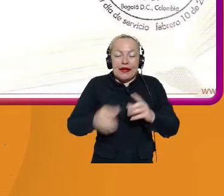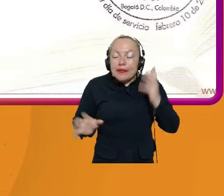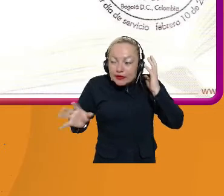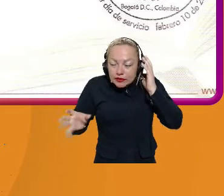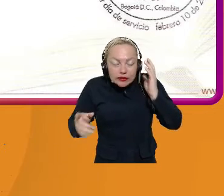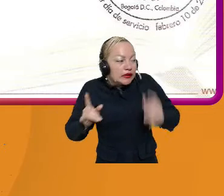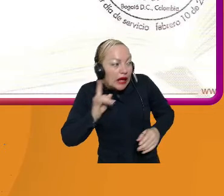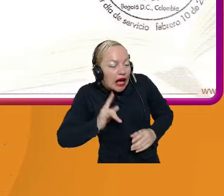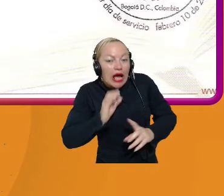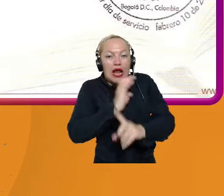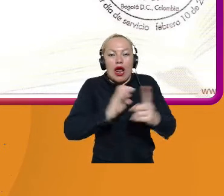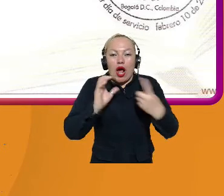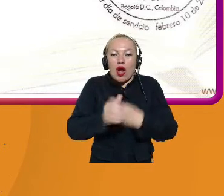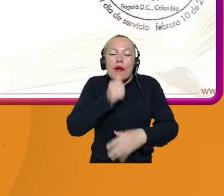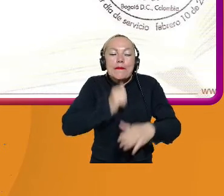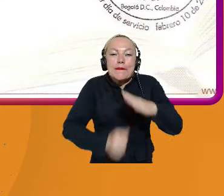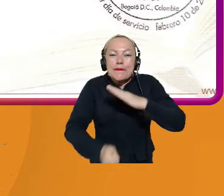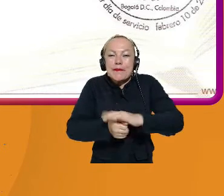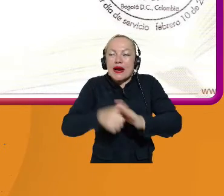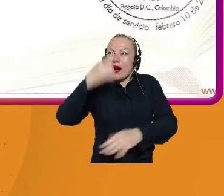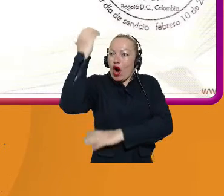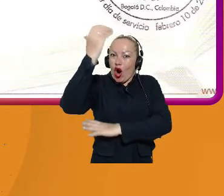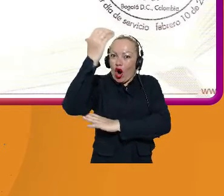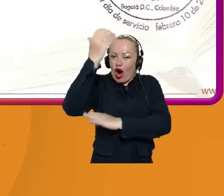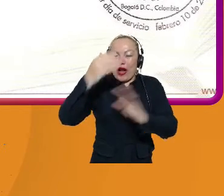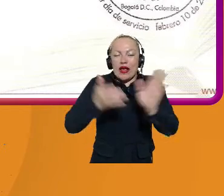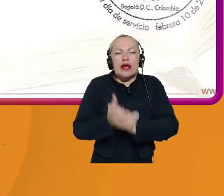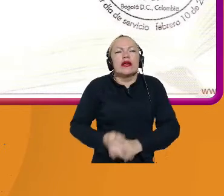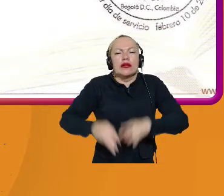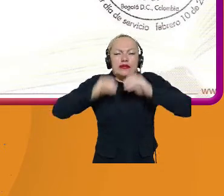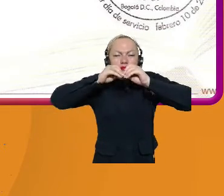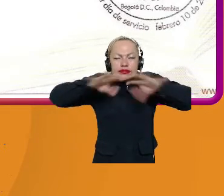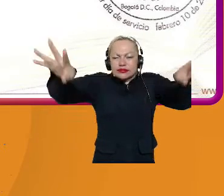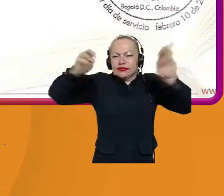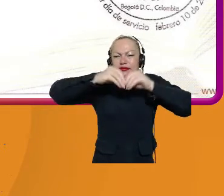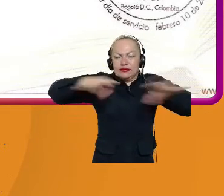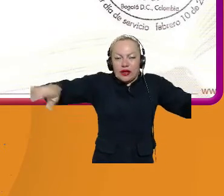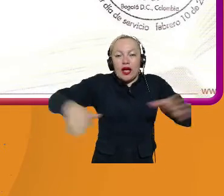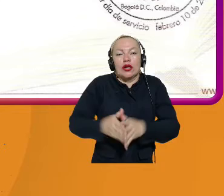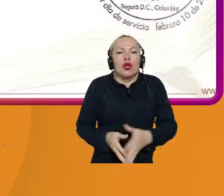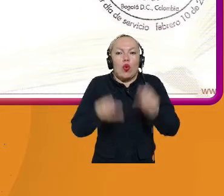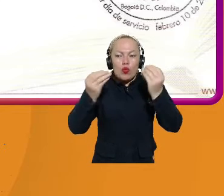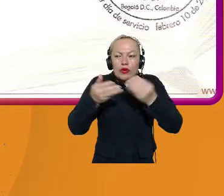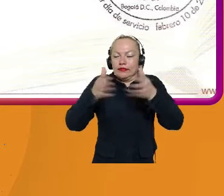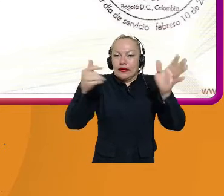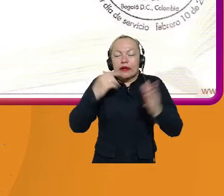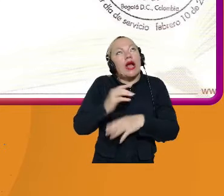radio cultural privada en Colombia. Emitió por frecuencia abierta hasta